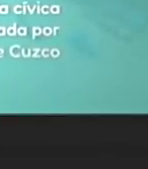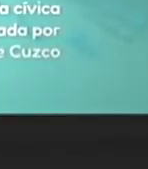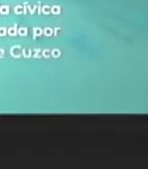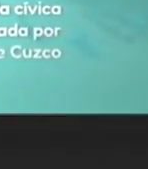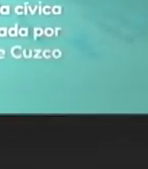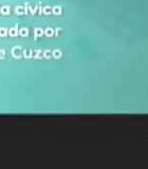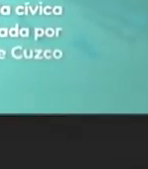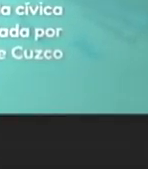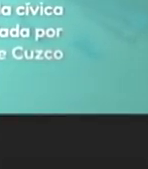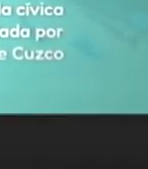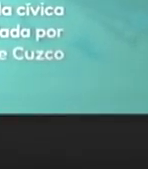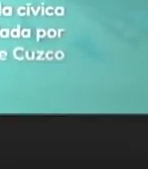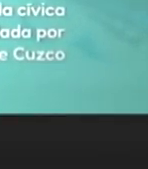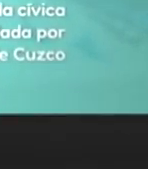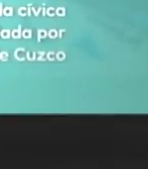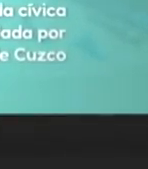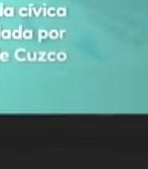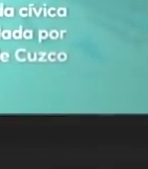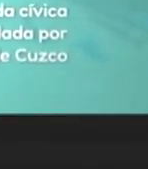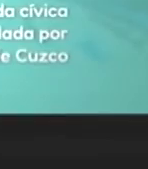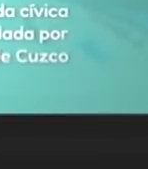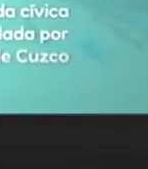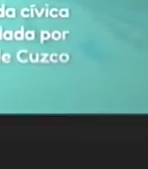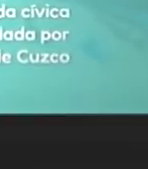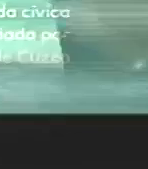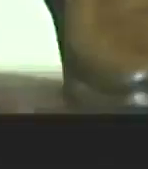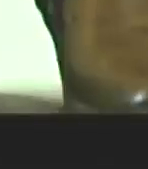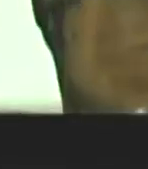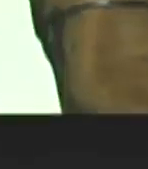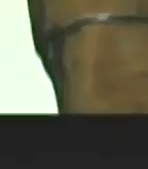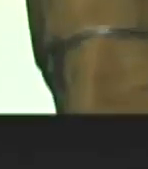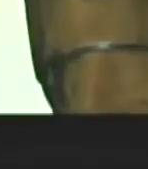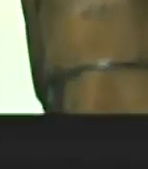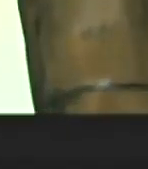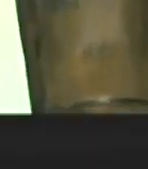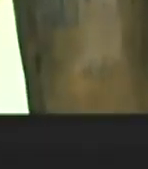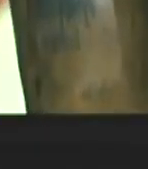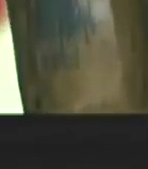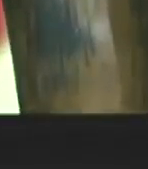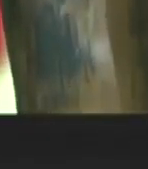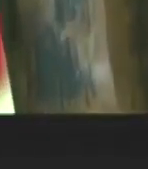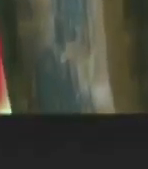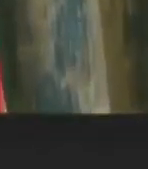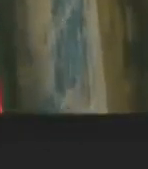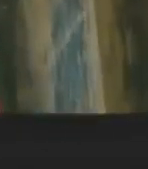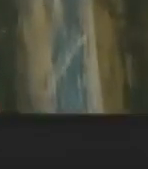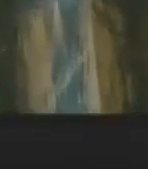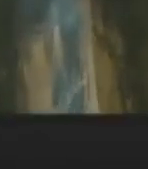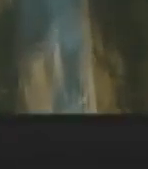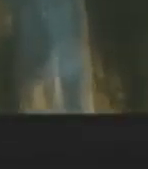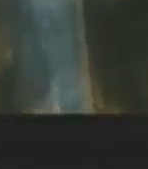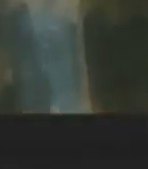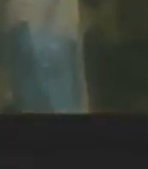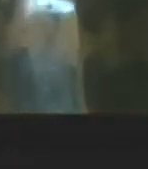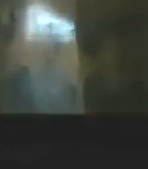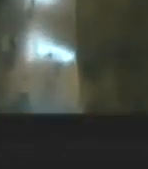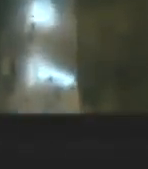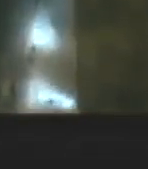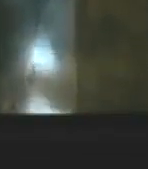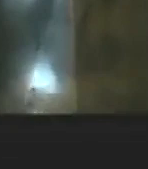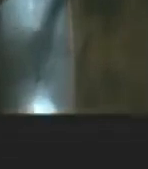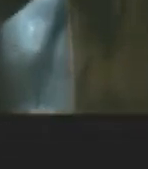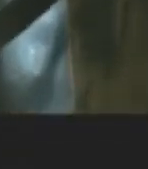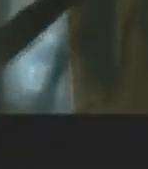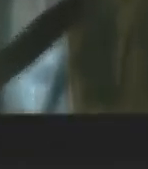en 2 ocasiones y nunca lo quiso recibir. A Bolívar se le pone como la figura máxima. Es el momento de mayor